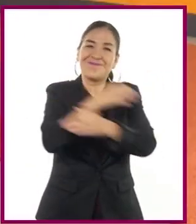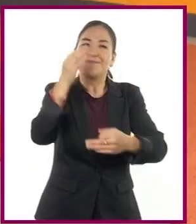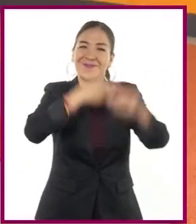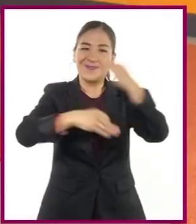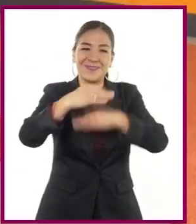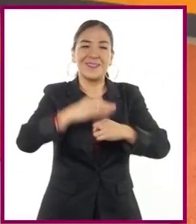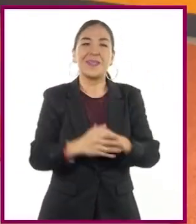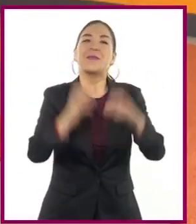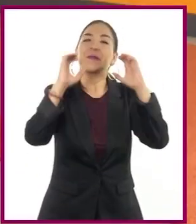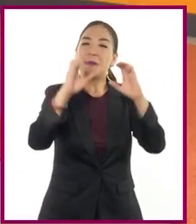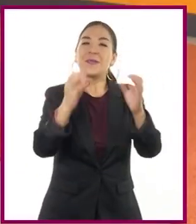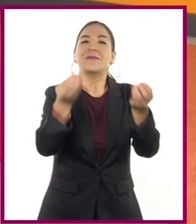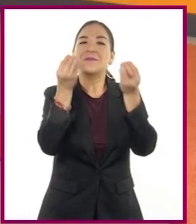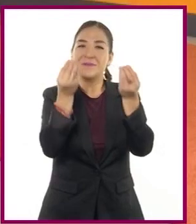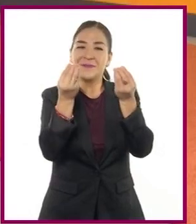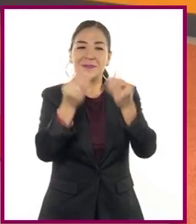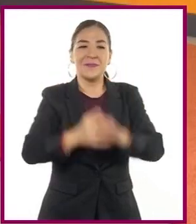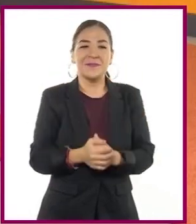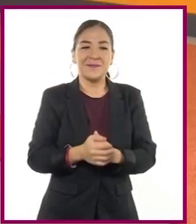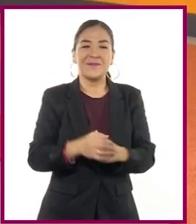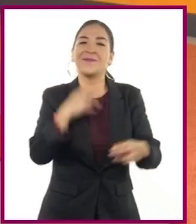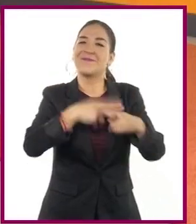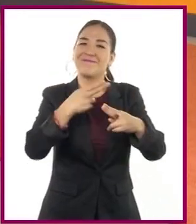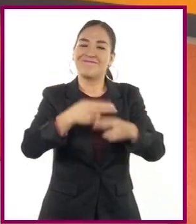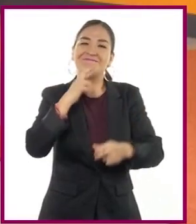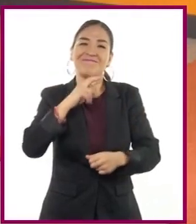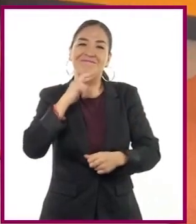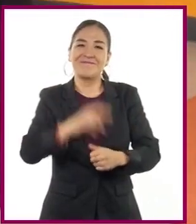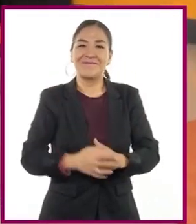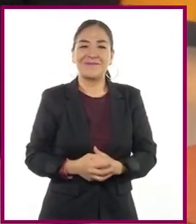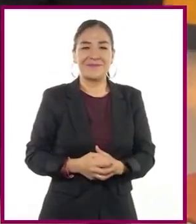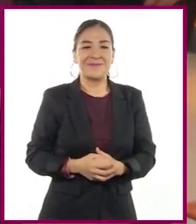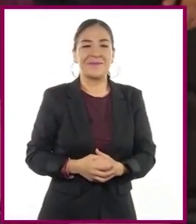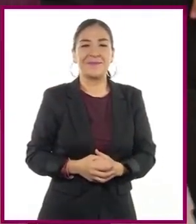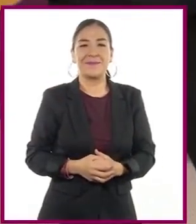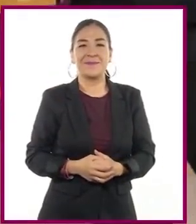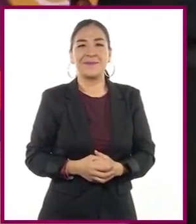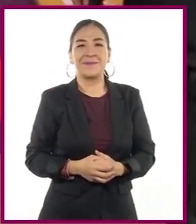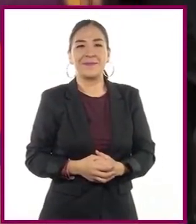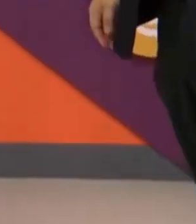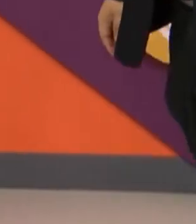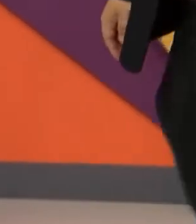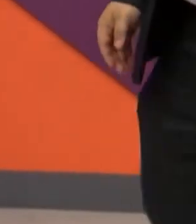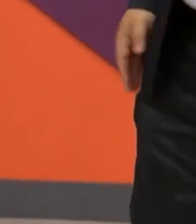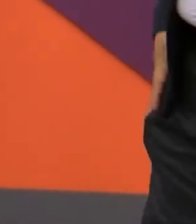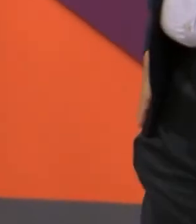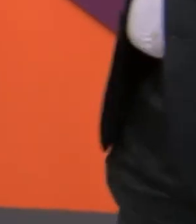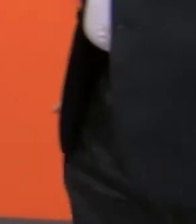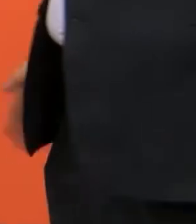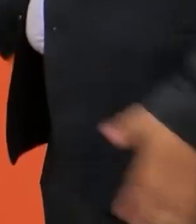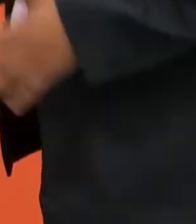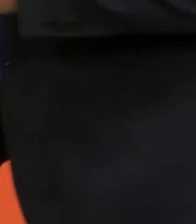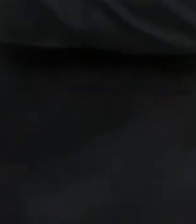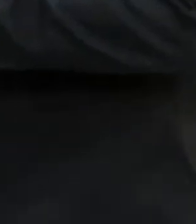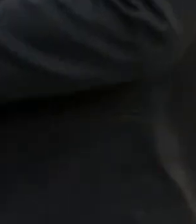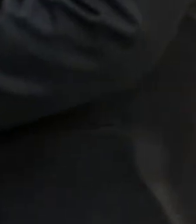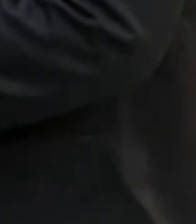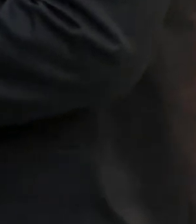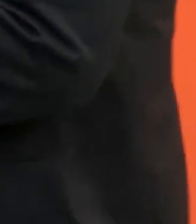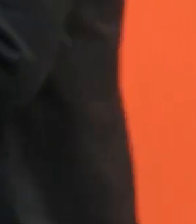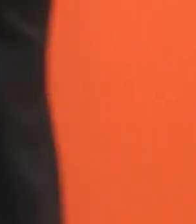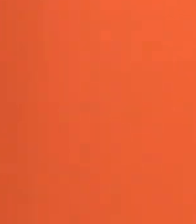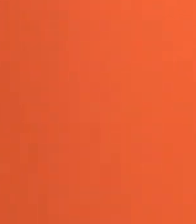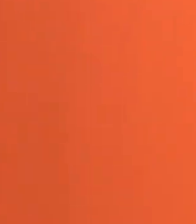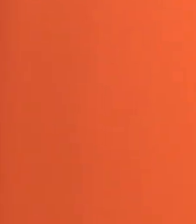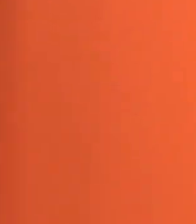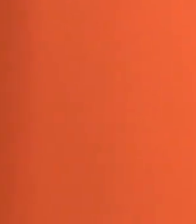distancia. Cuídense mucho. Hasta pronto. ¿Cómo ves? Está bien el problema, ¿no? Porque la